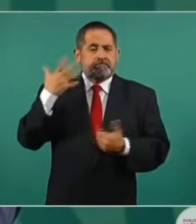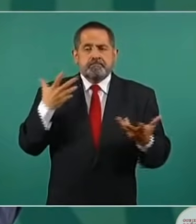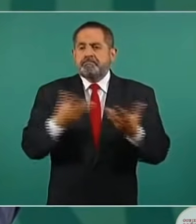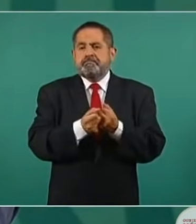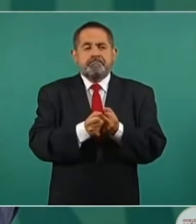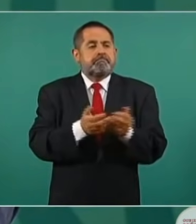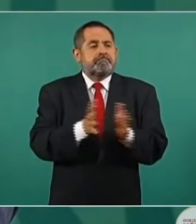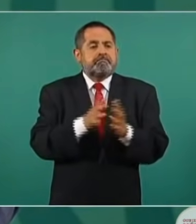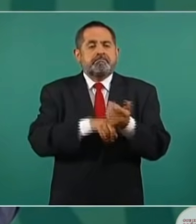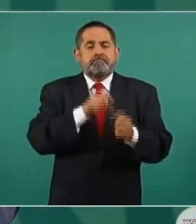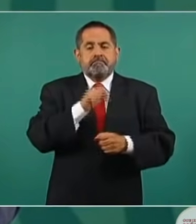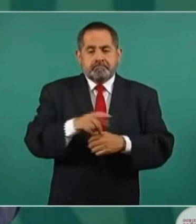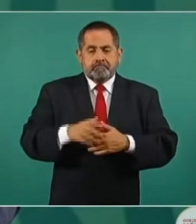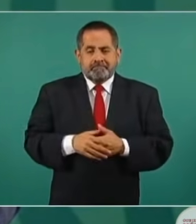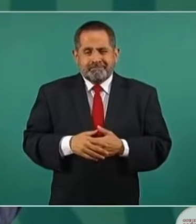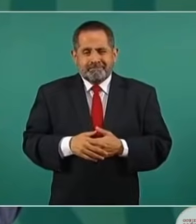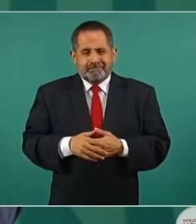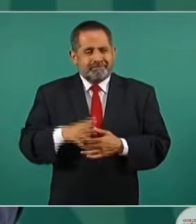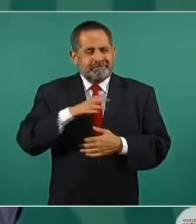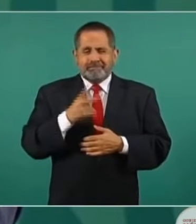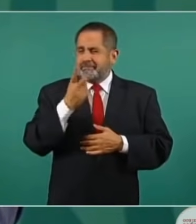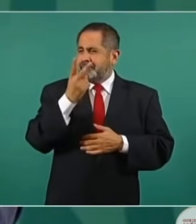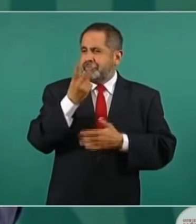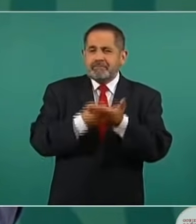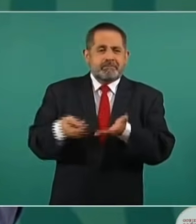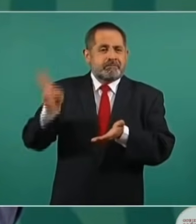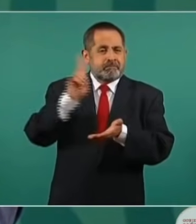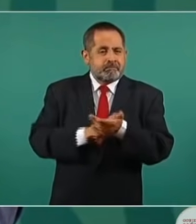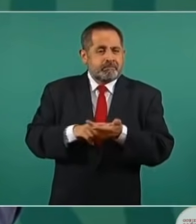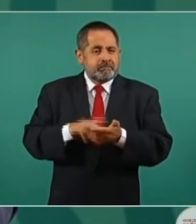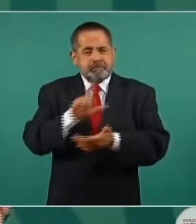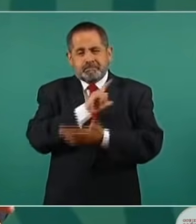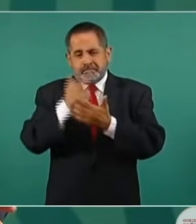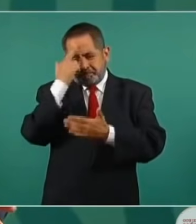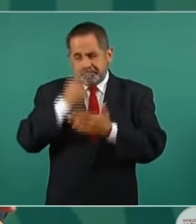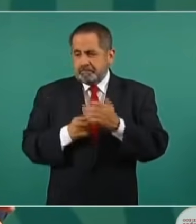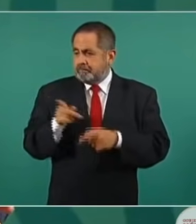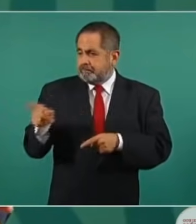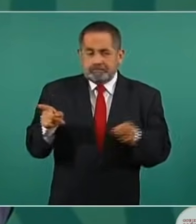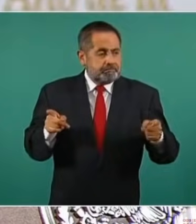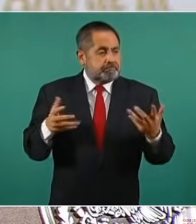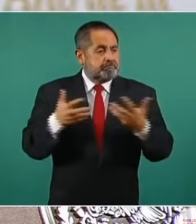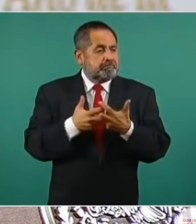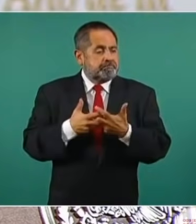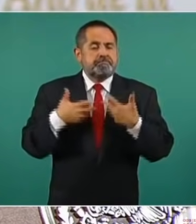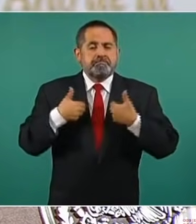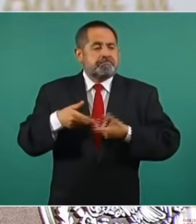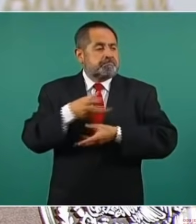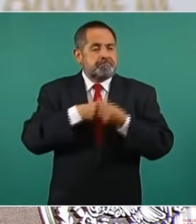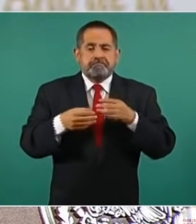Además, eran 2 delincuencias y se entendían bien.